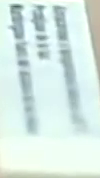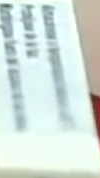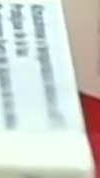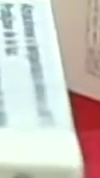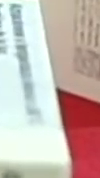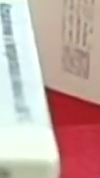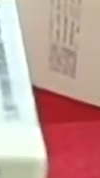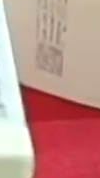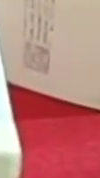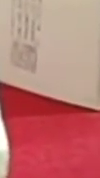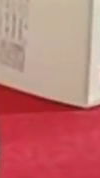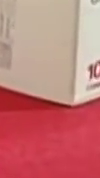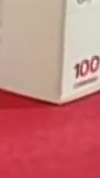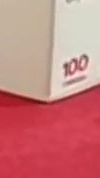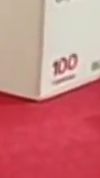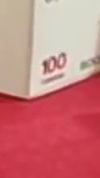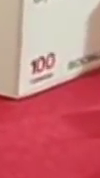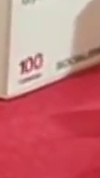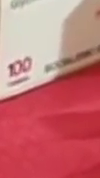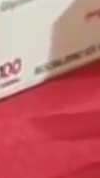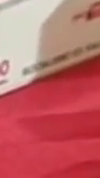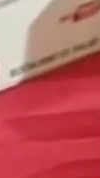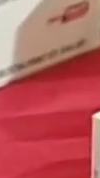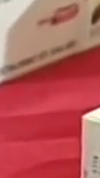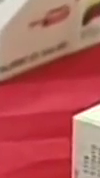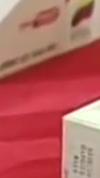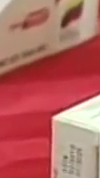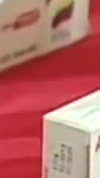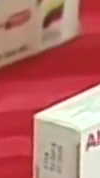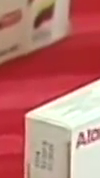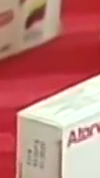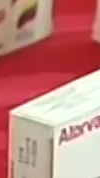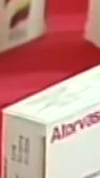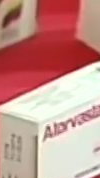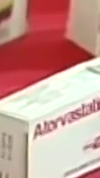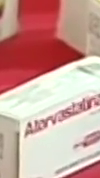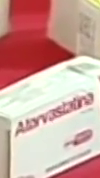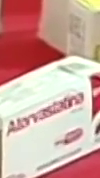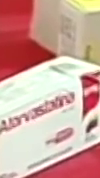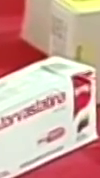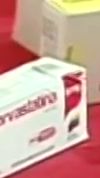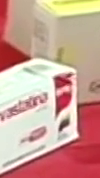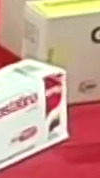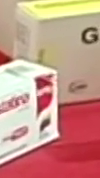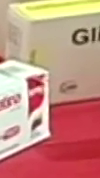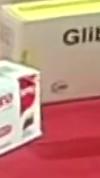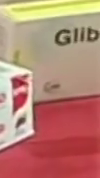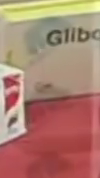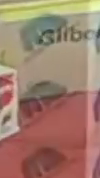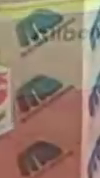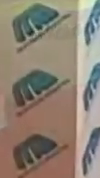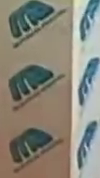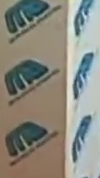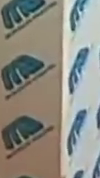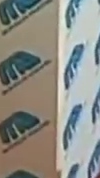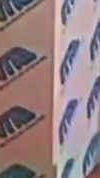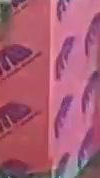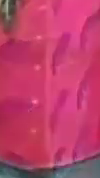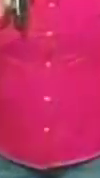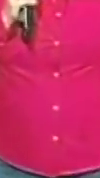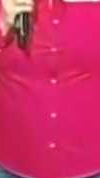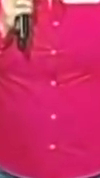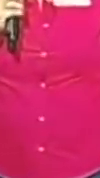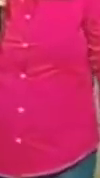de Cuba, con Cuba, con la misión de salud cubana, una alianza con China, con Rusia, con la